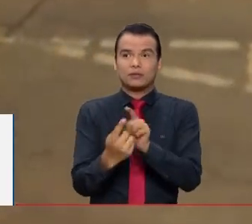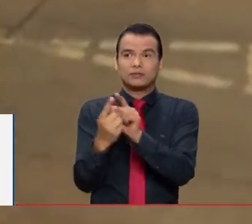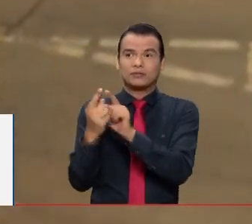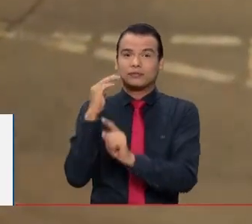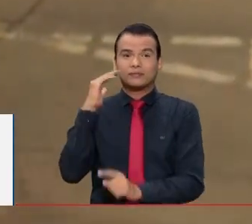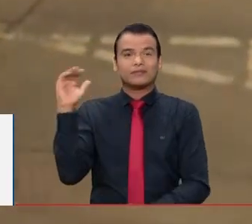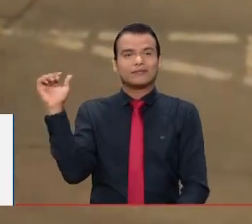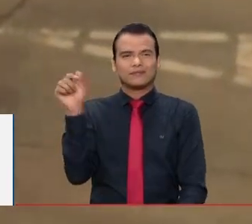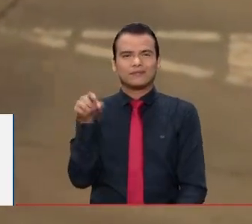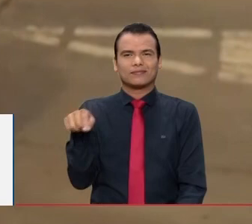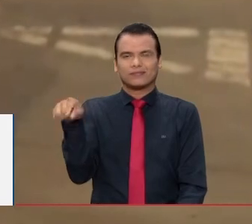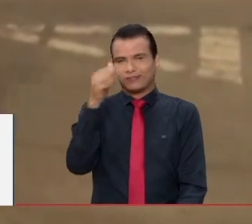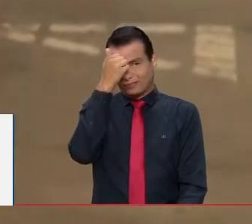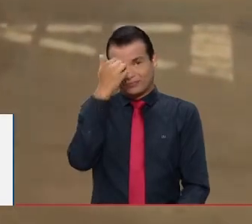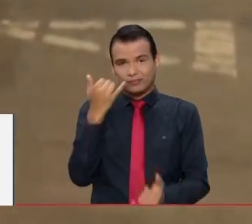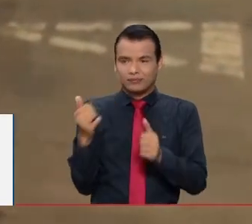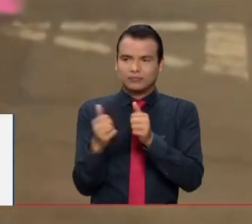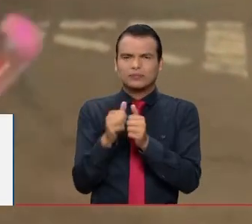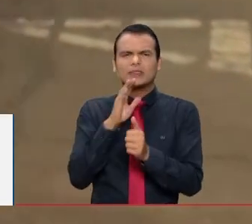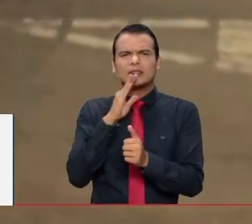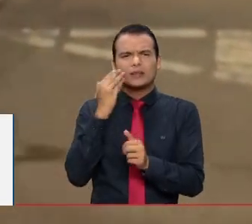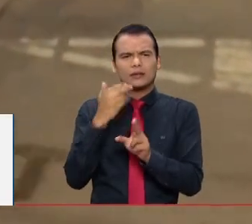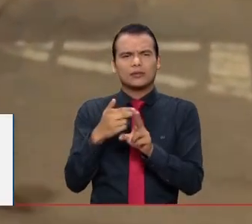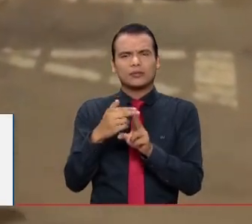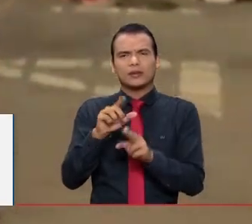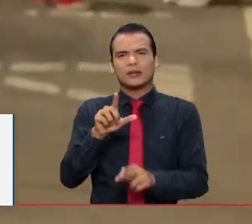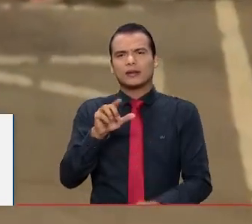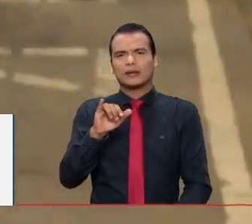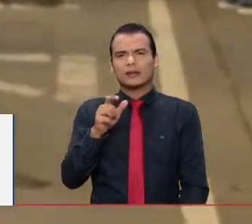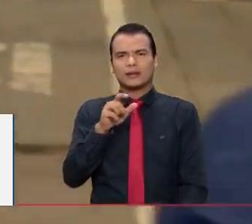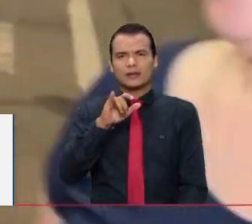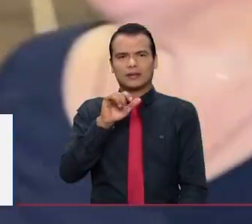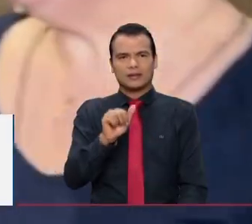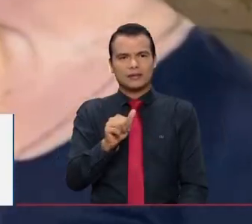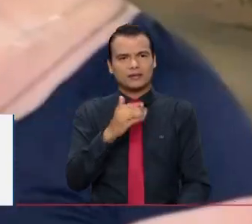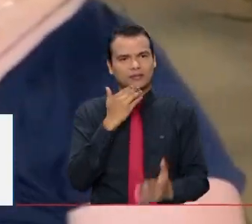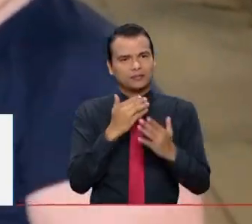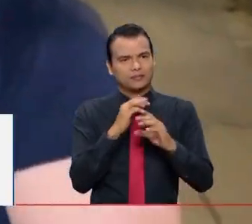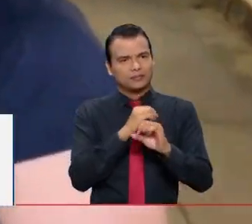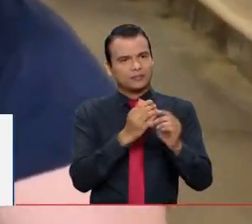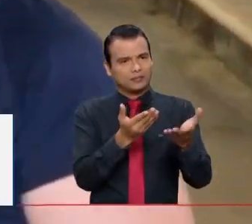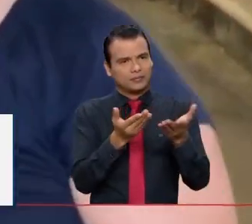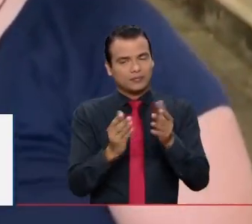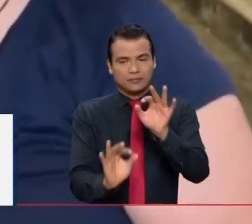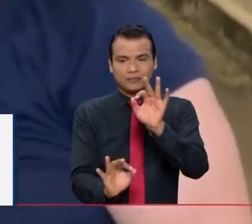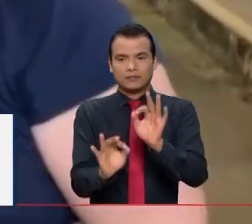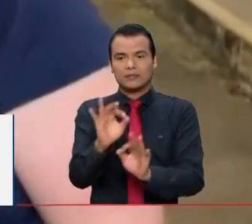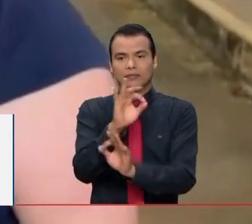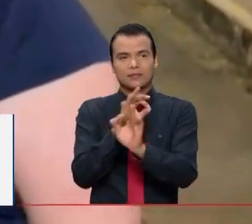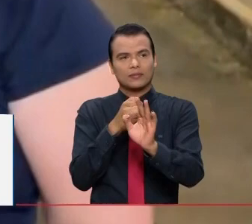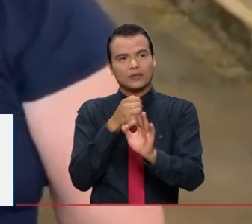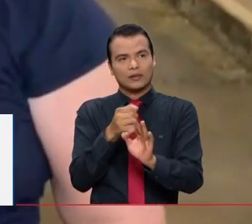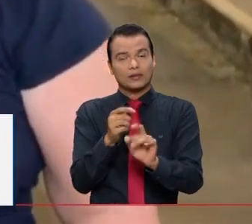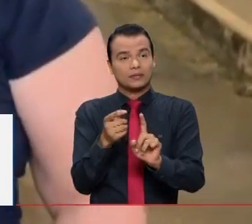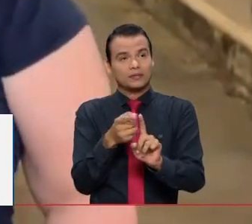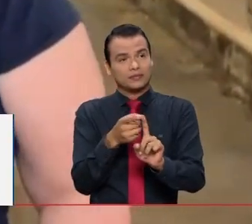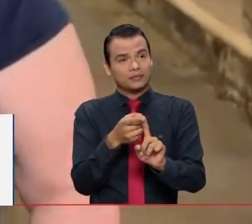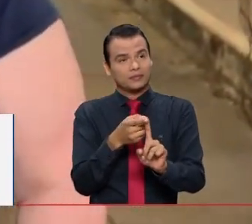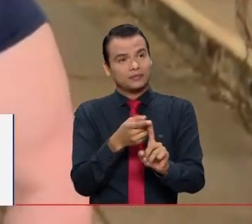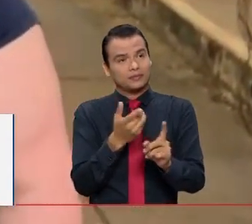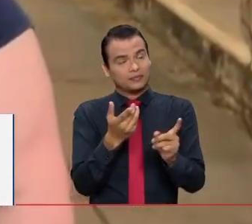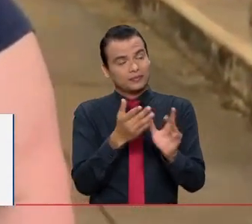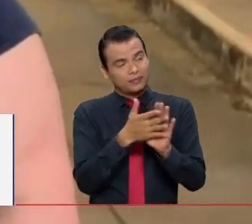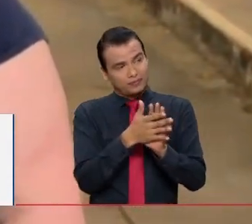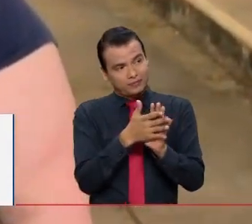protagonistas de este día. Con nosotros se encuentra Ligia Estela. Señora Ligia Estela, bienvenida a Telepacífico Noticias. Primeramente,